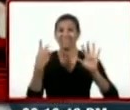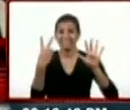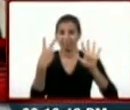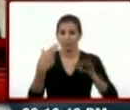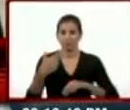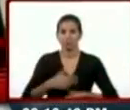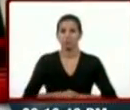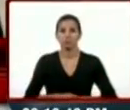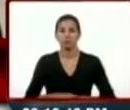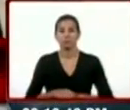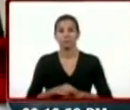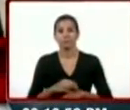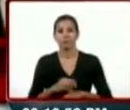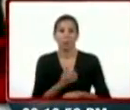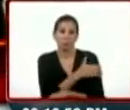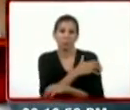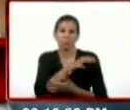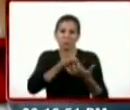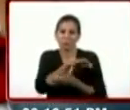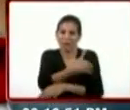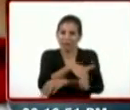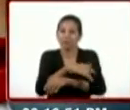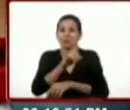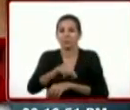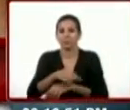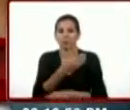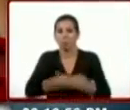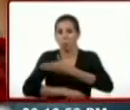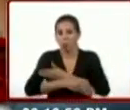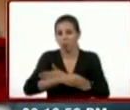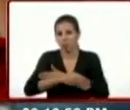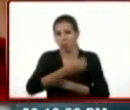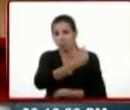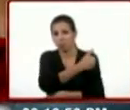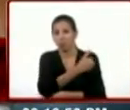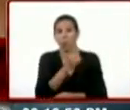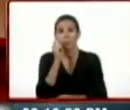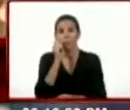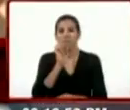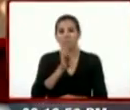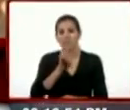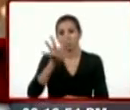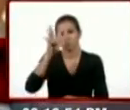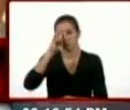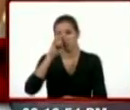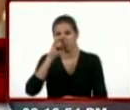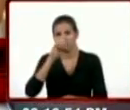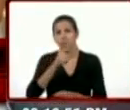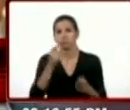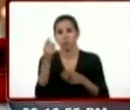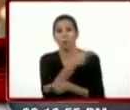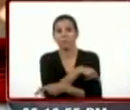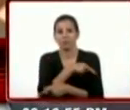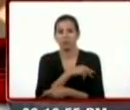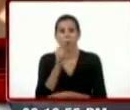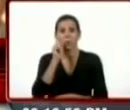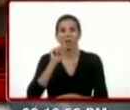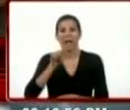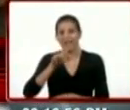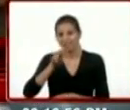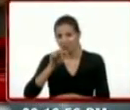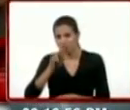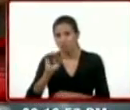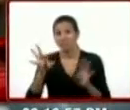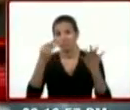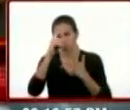la oposición. También resultaron heridos Moisés Indriago, de 24 años de edad, Álvaro Calzadilla, de 18